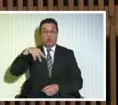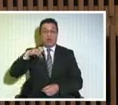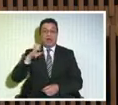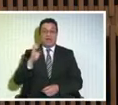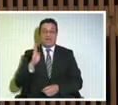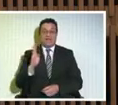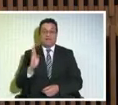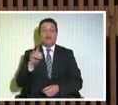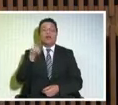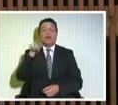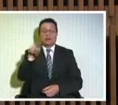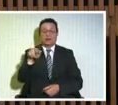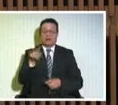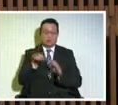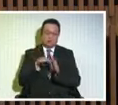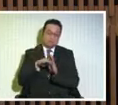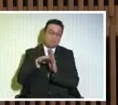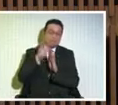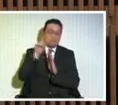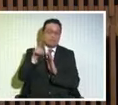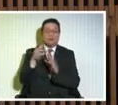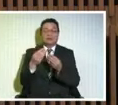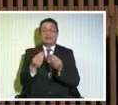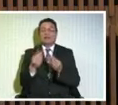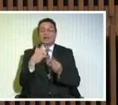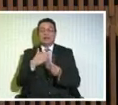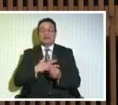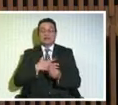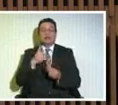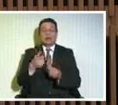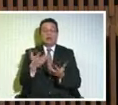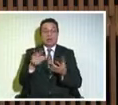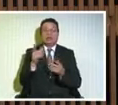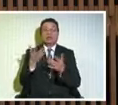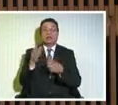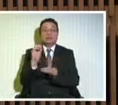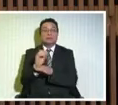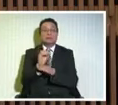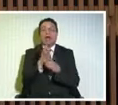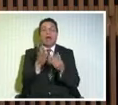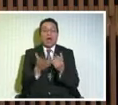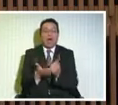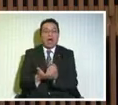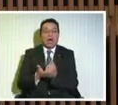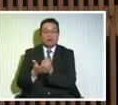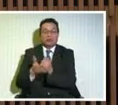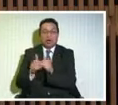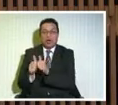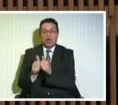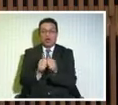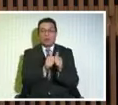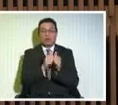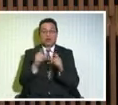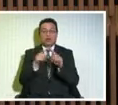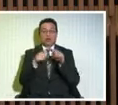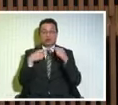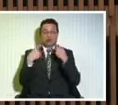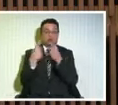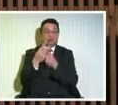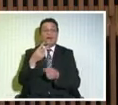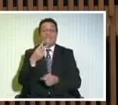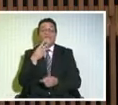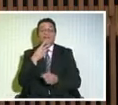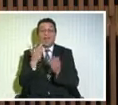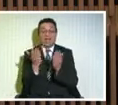es absolutamente palpable. Lo que hace JUNAEB es acompañar a lo largo de toda la trayectoria